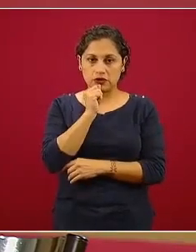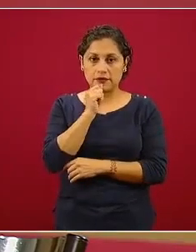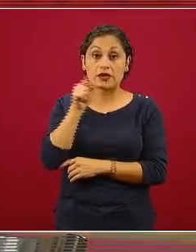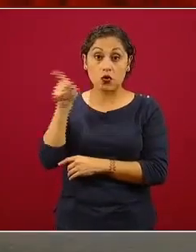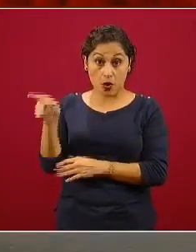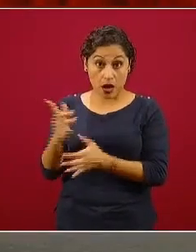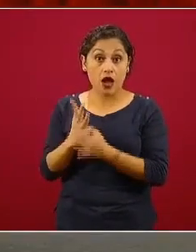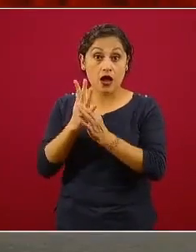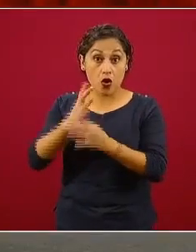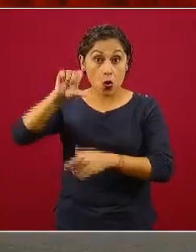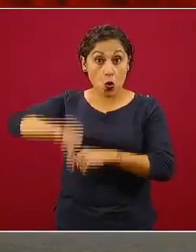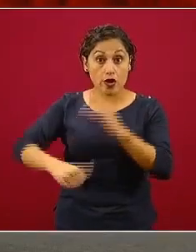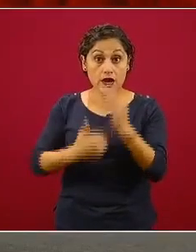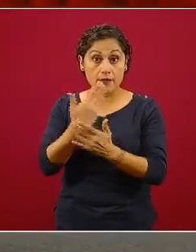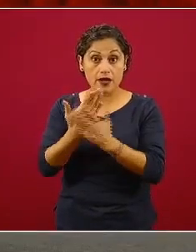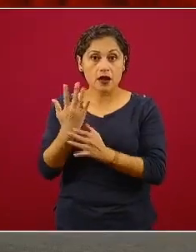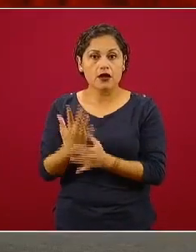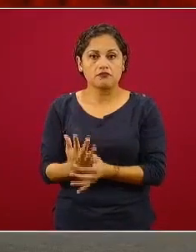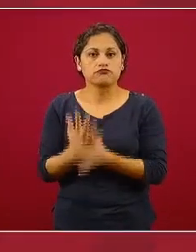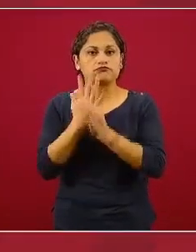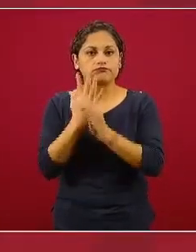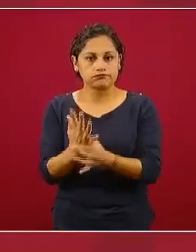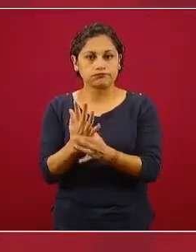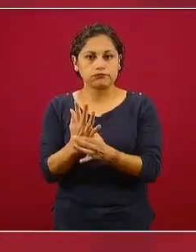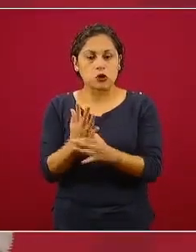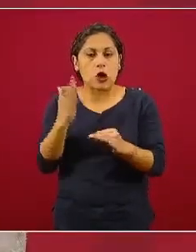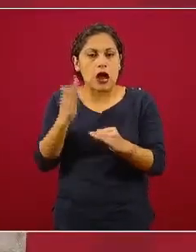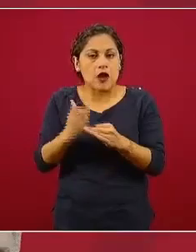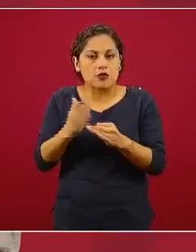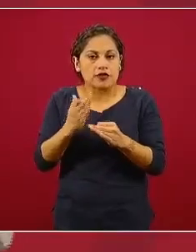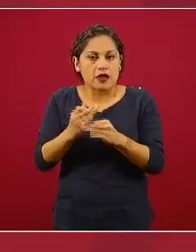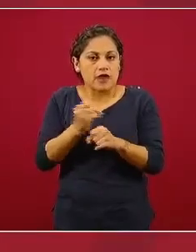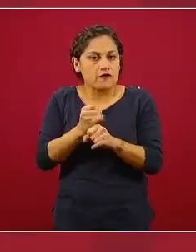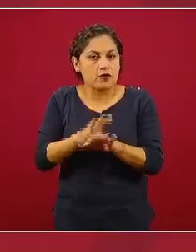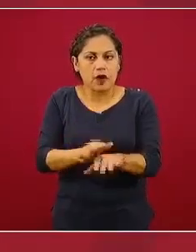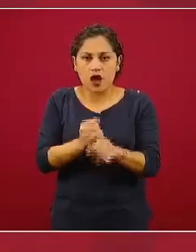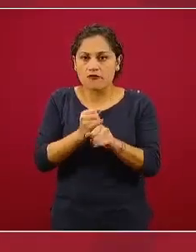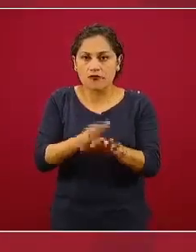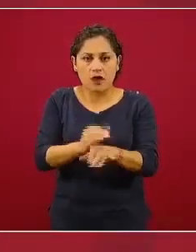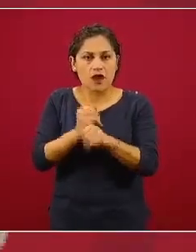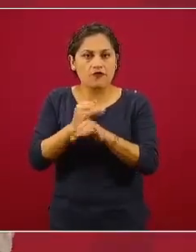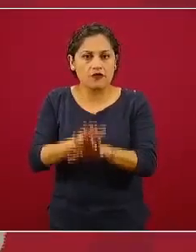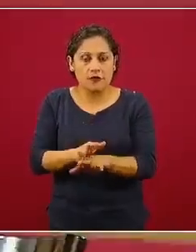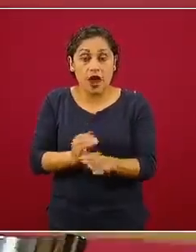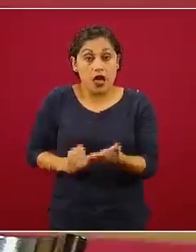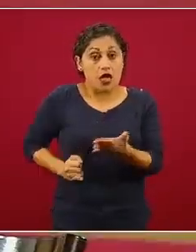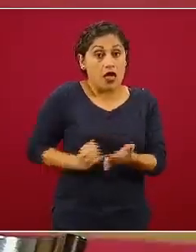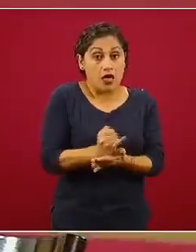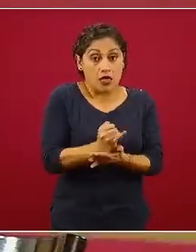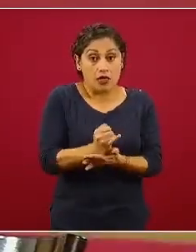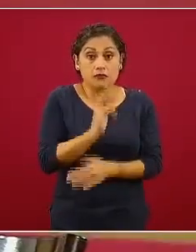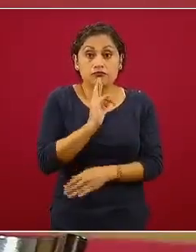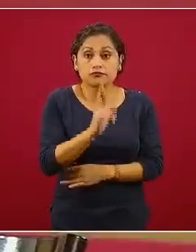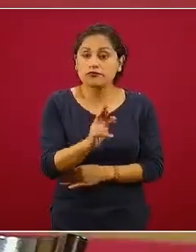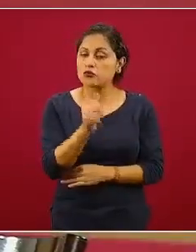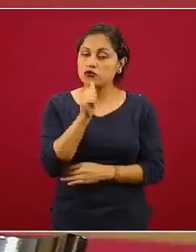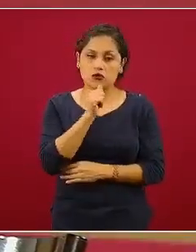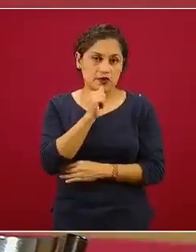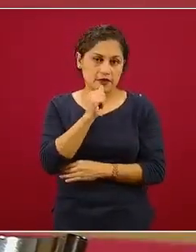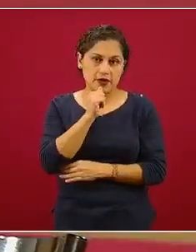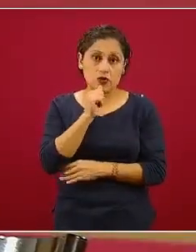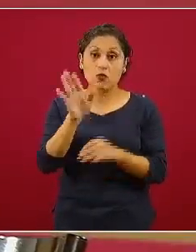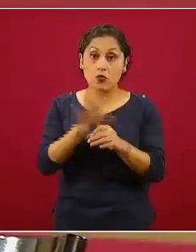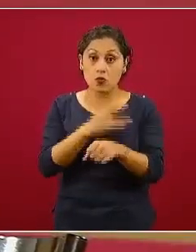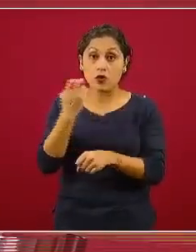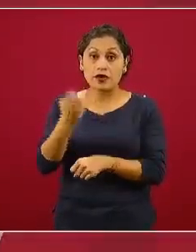esta mañana, ¿no? Está en tiempo real informándonos. La decisión no se ha tomado, para eso es la reunión del jueves. Ayer